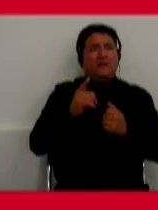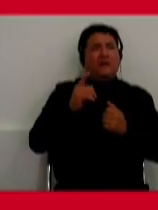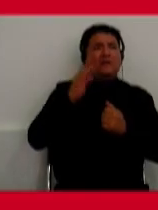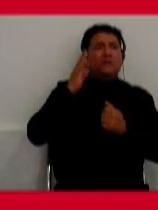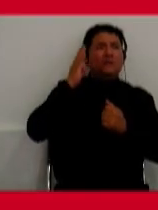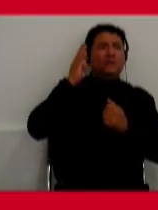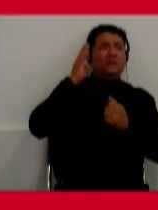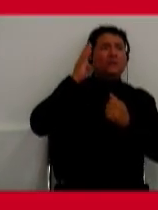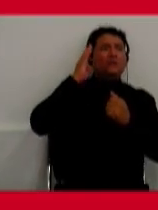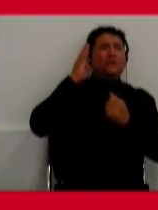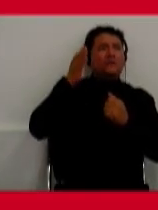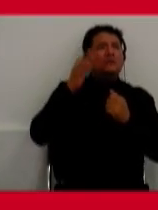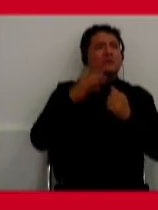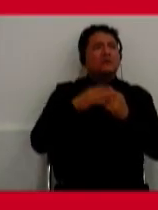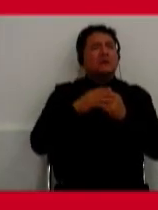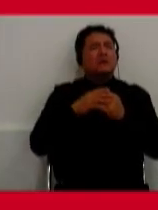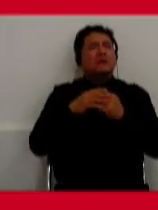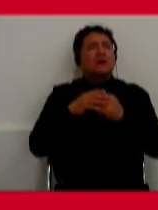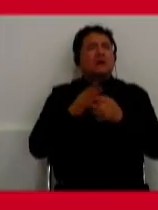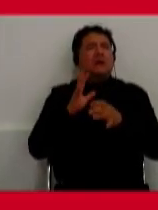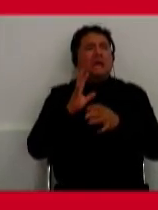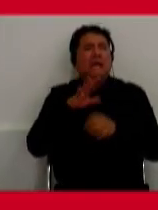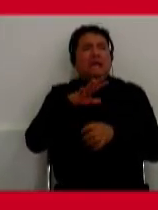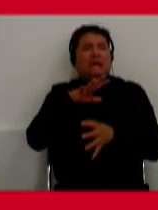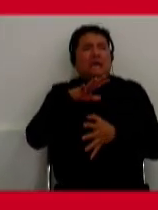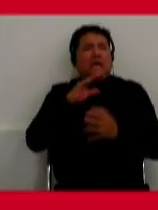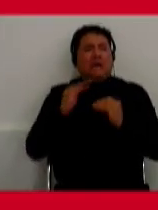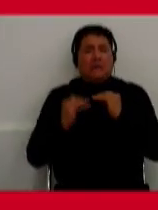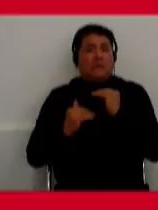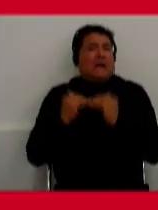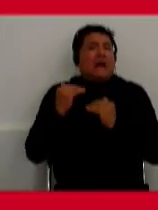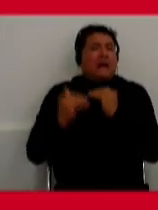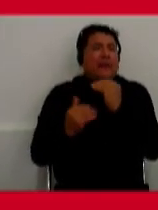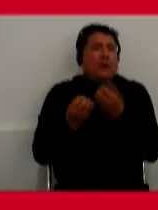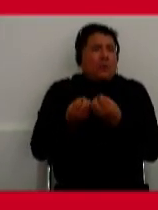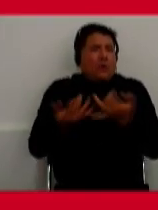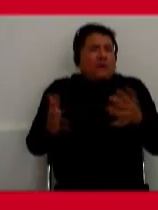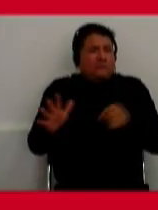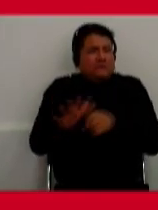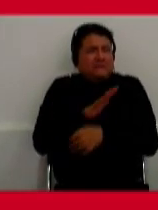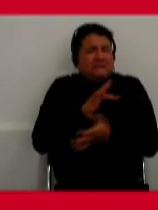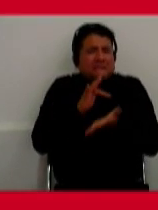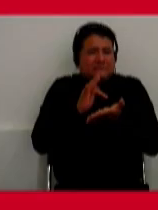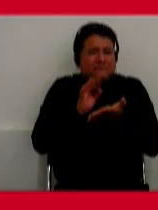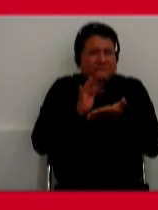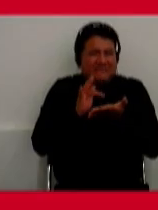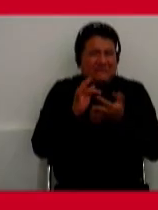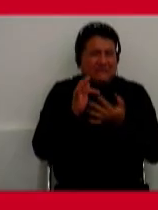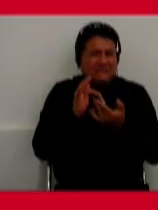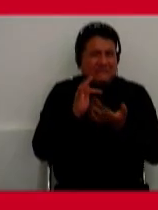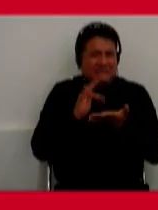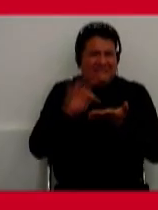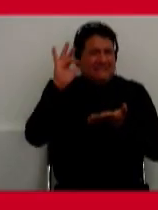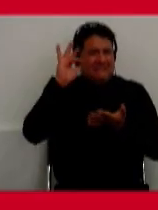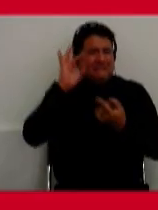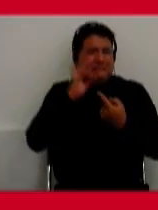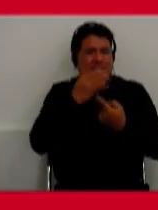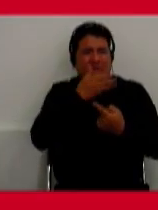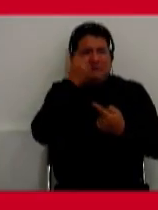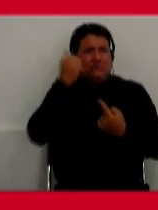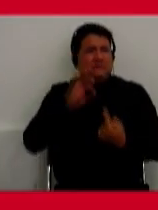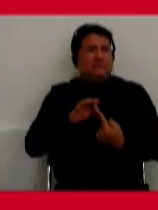con beneficios técnicos y económicos. Y el futuro de la minería segura, eficiente, comienza